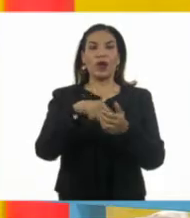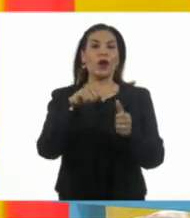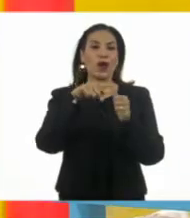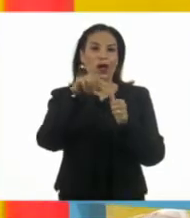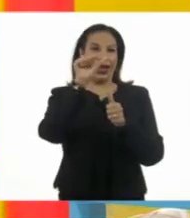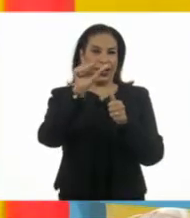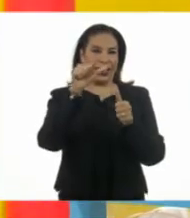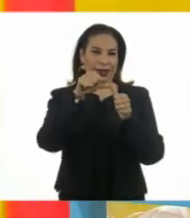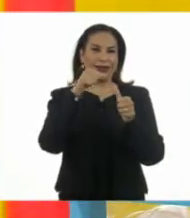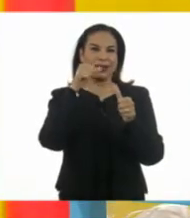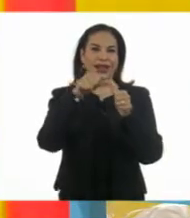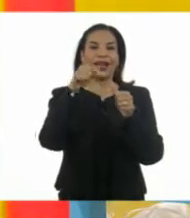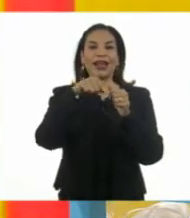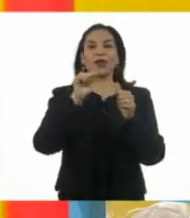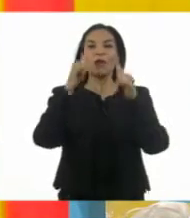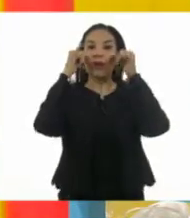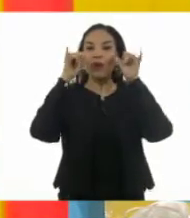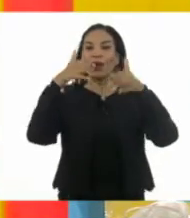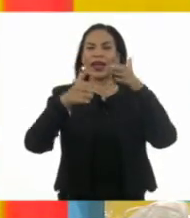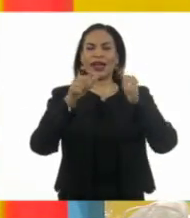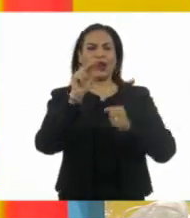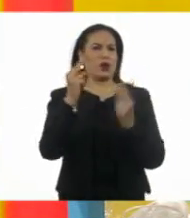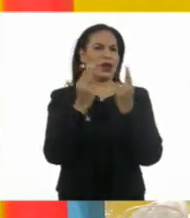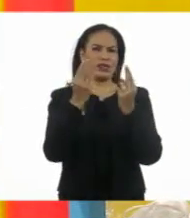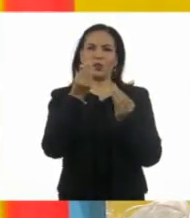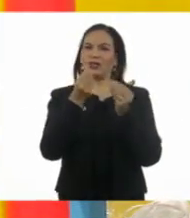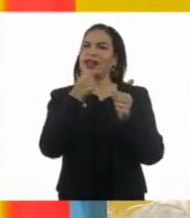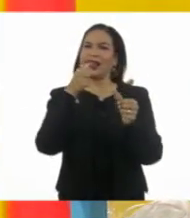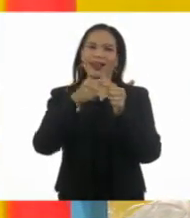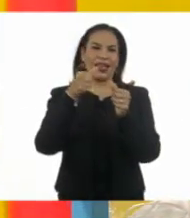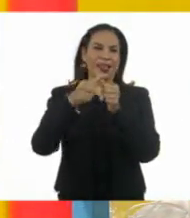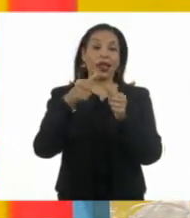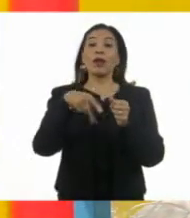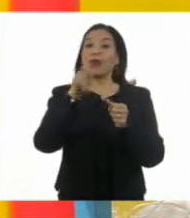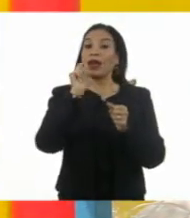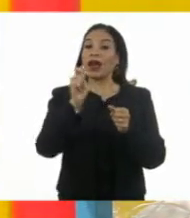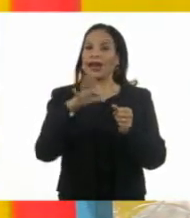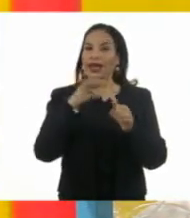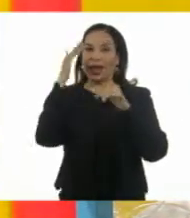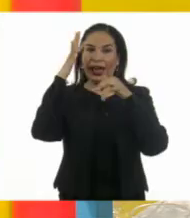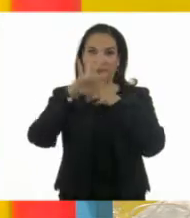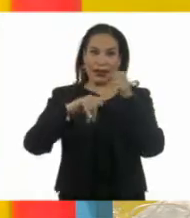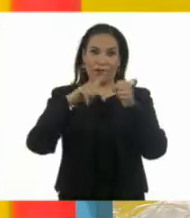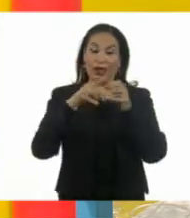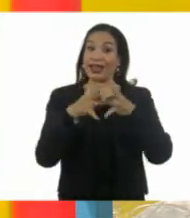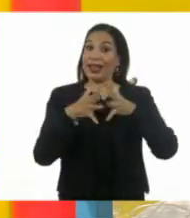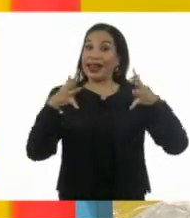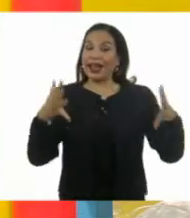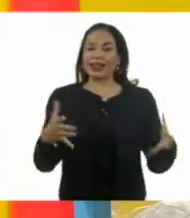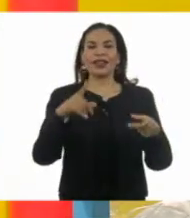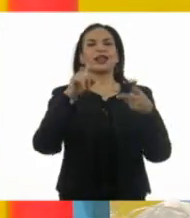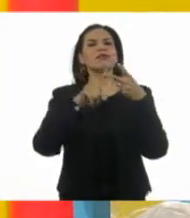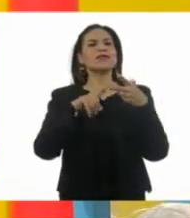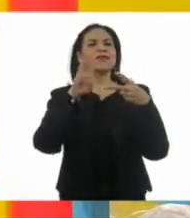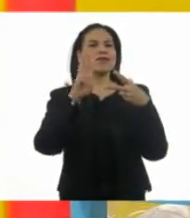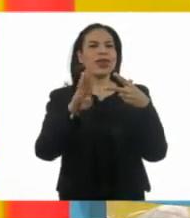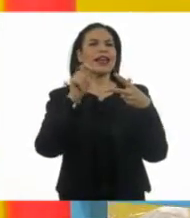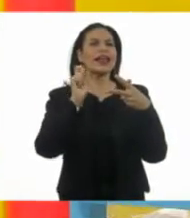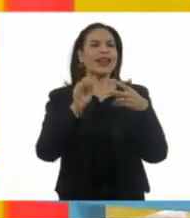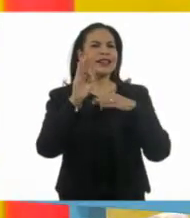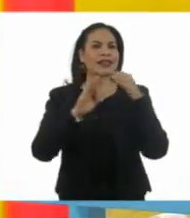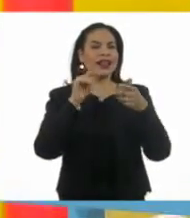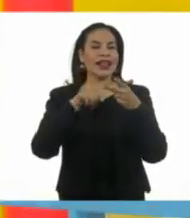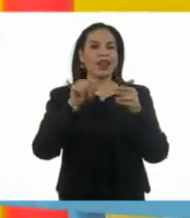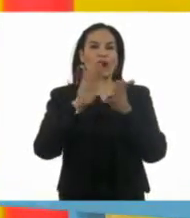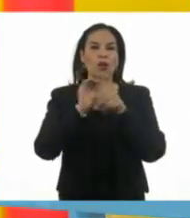A corresponde a una vaca y que no se necesitan muchas letras, aunque se trate de un animal grande. Y la opción B se trata